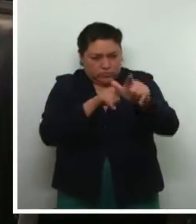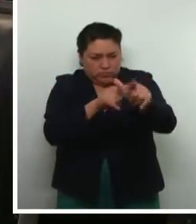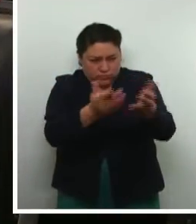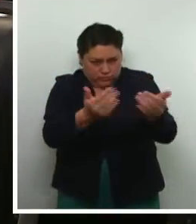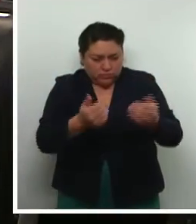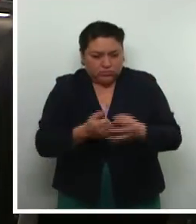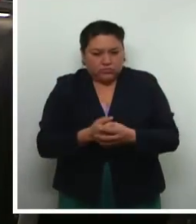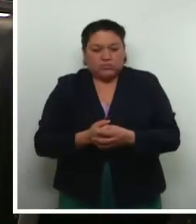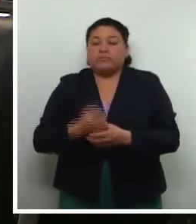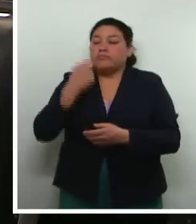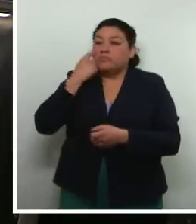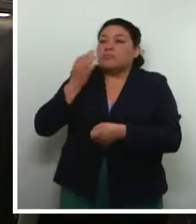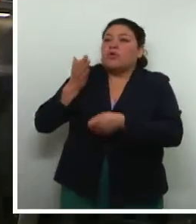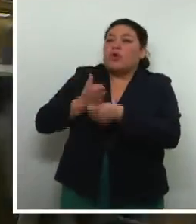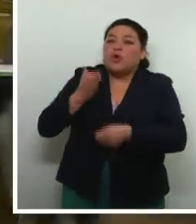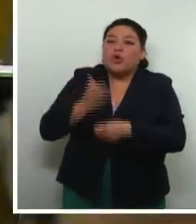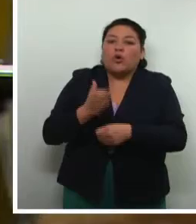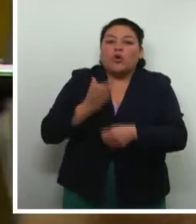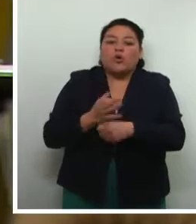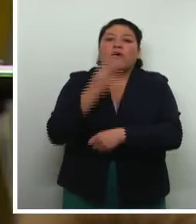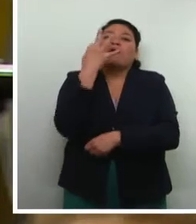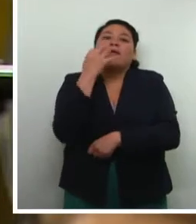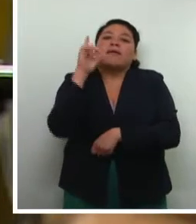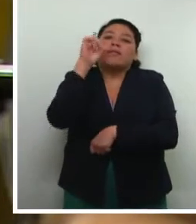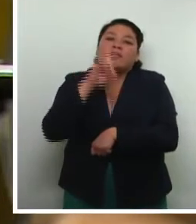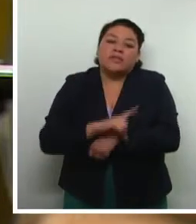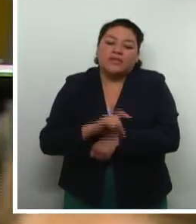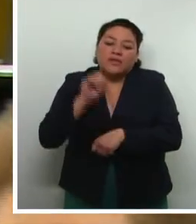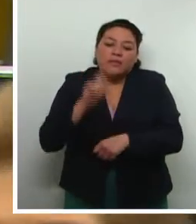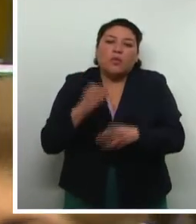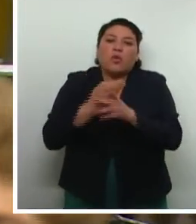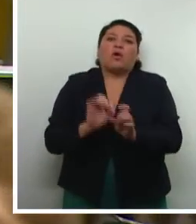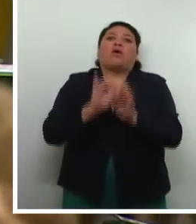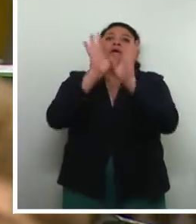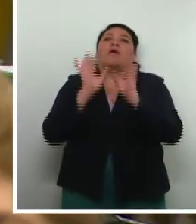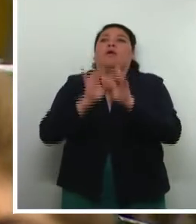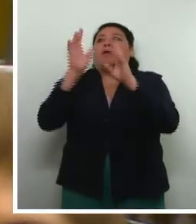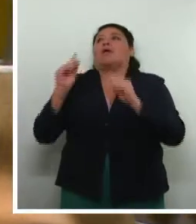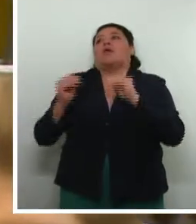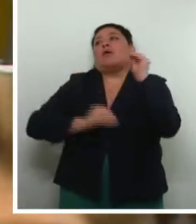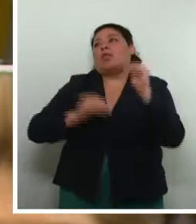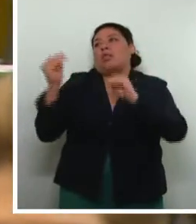Lo que se está haciendo, ya llevamos 3 días en esta crisis política